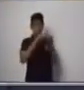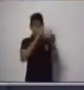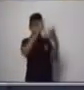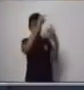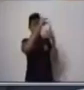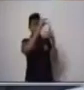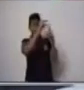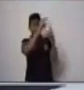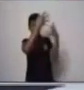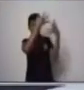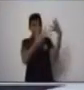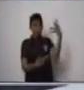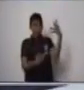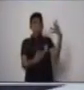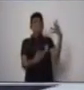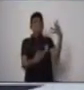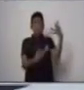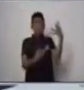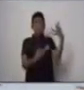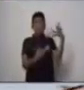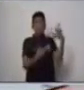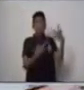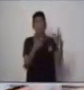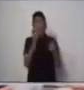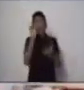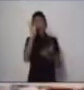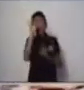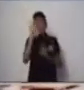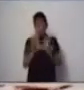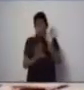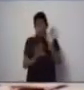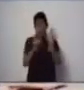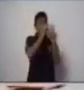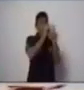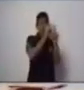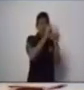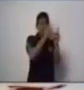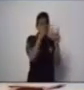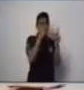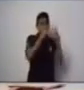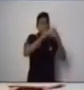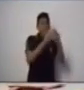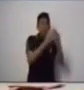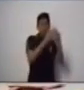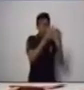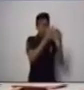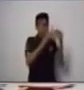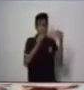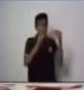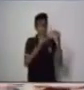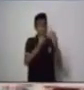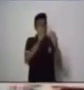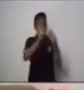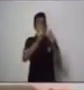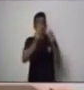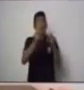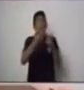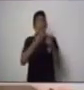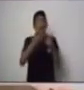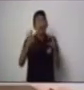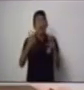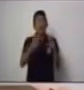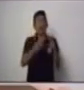Hay palabras que están formadas por una sola raíz y a estas palabras les llamamos